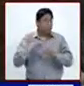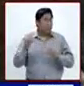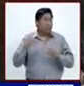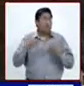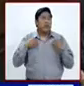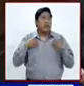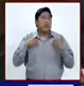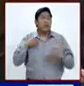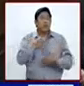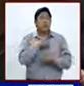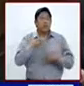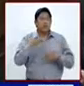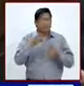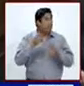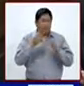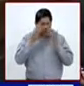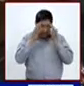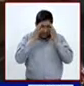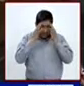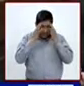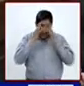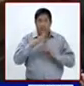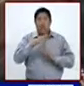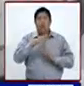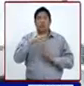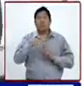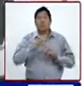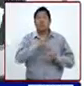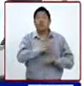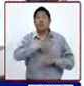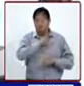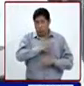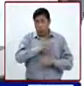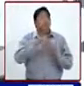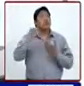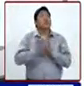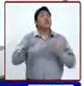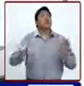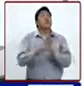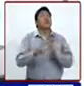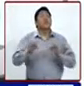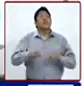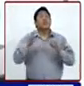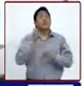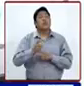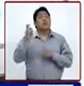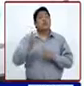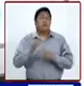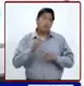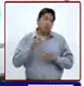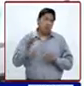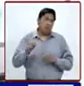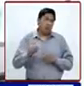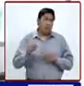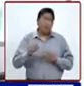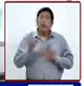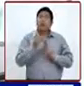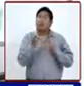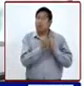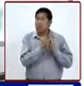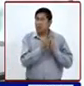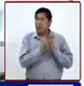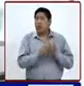supuesto tenemos que hacer conocer bajo esa conducta como corresponde. Bueno, un proyecto de ley podría perjudicar, sino más al contrario, el